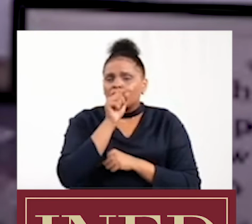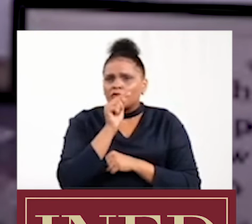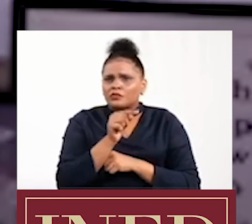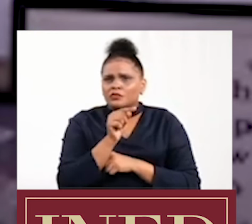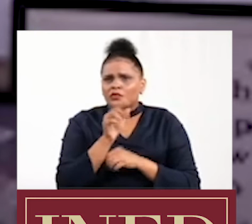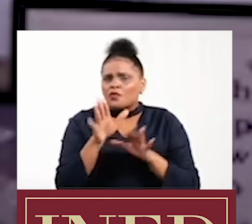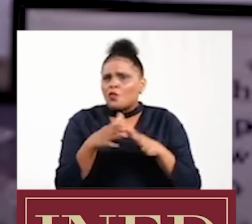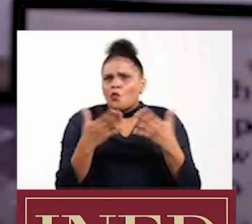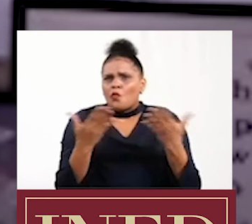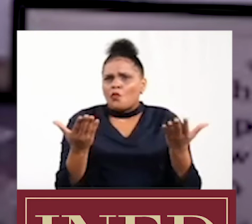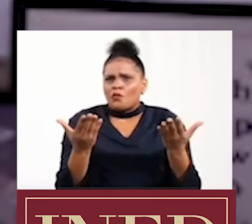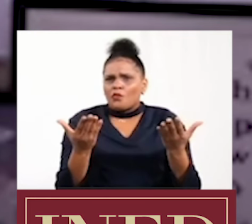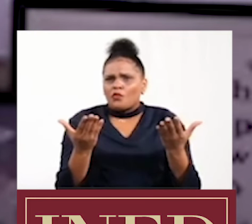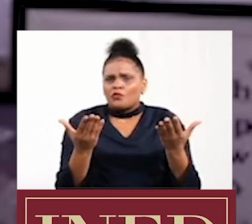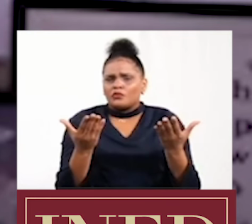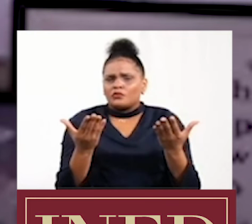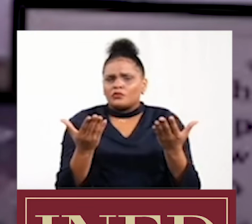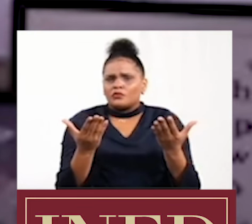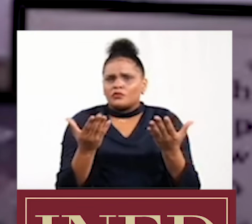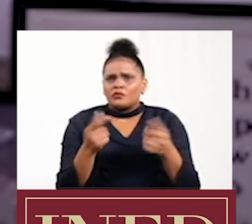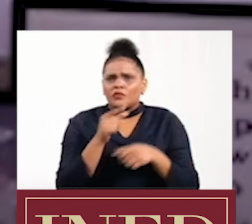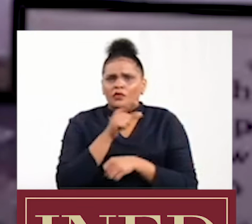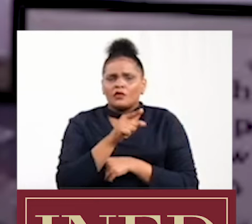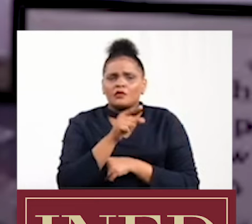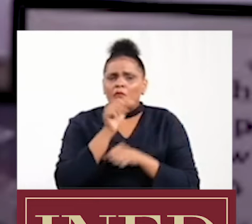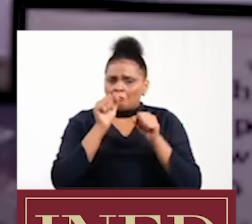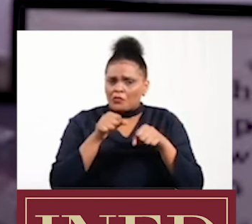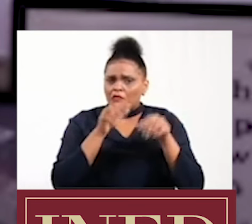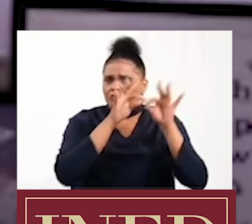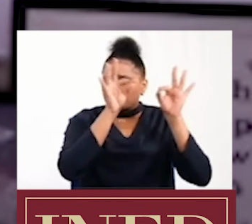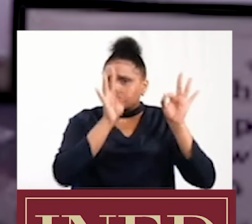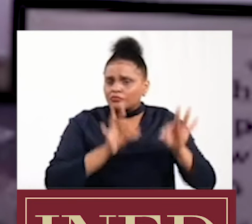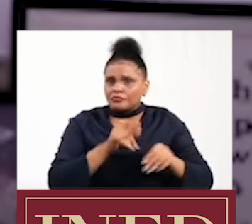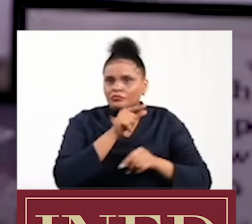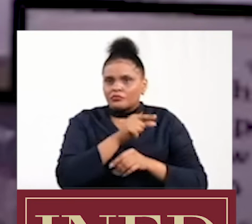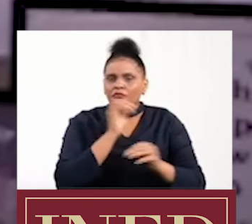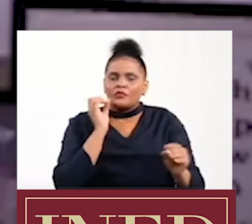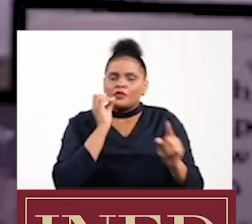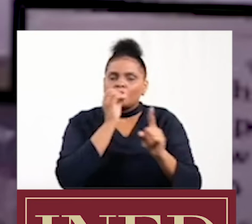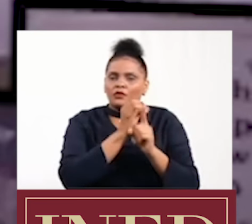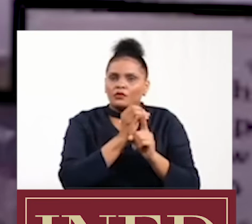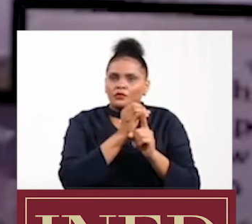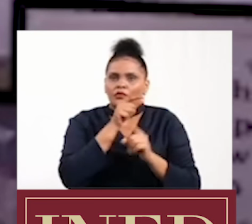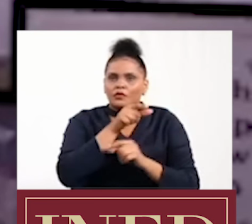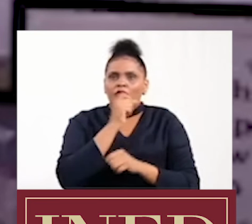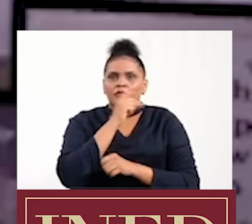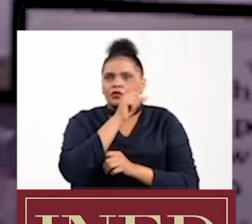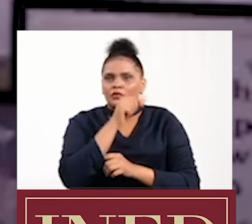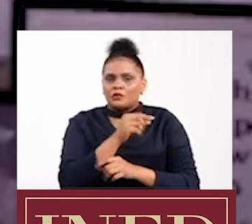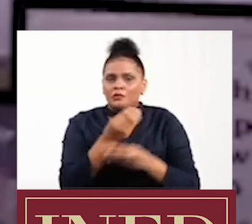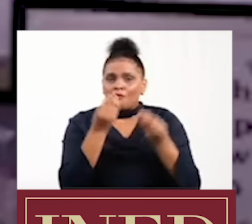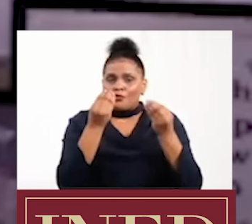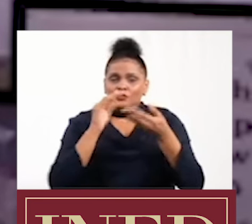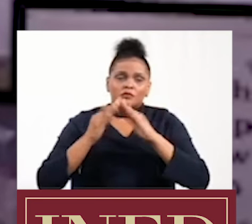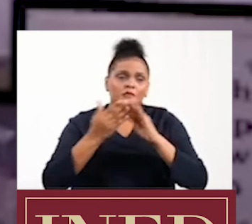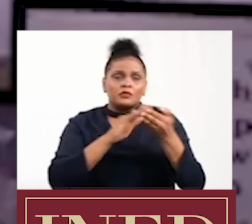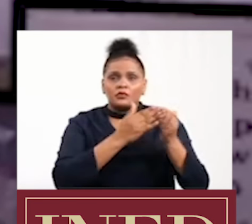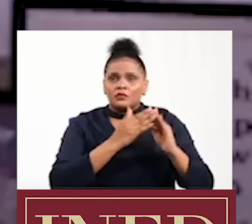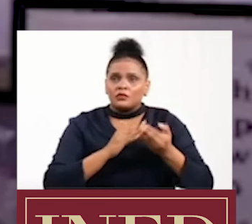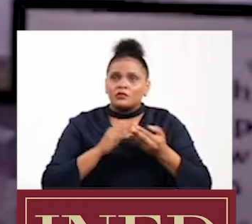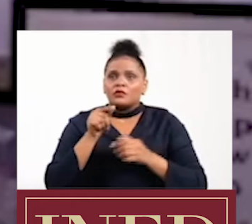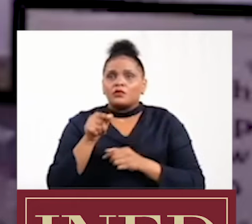que hay un sesgo no un sesgo cultural lo digo un buen sentido porque digamos así no se educan muchas sociedades no